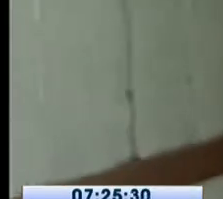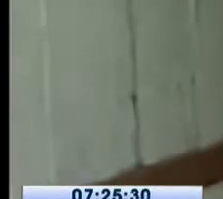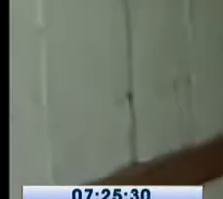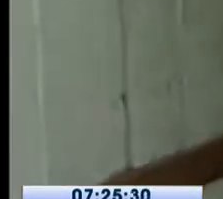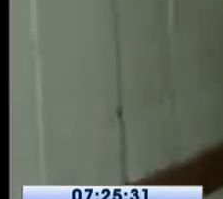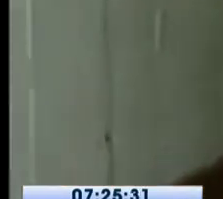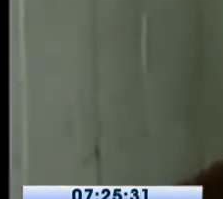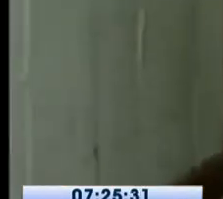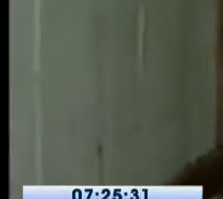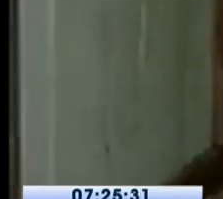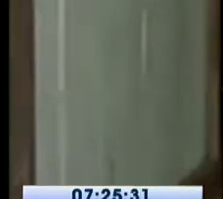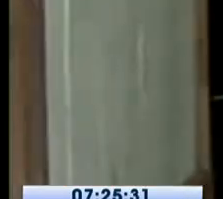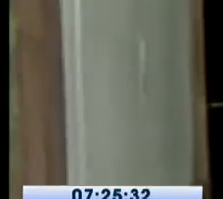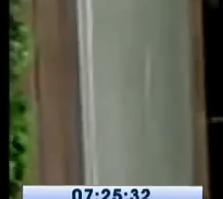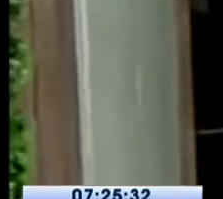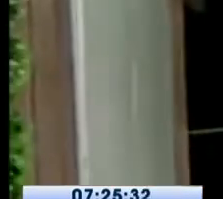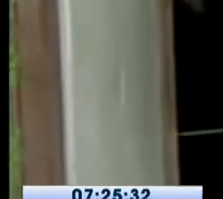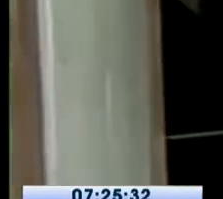¿Cómo está?